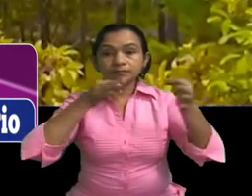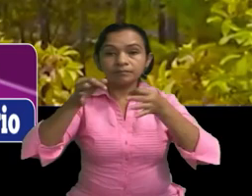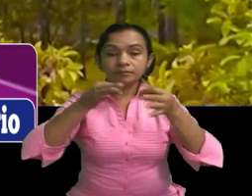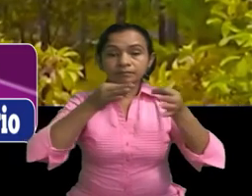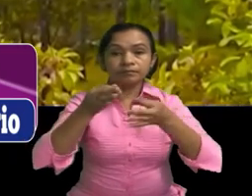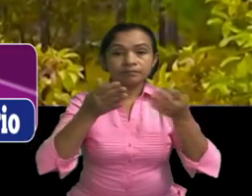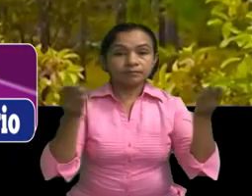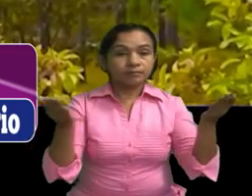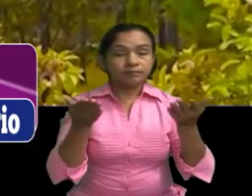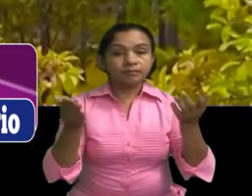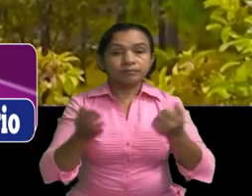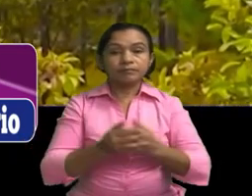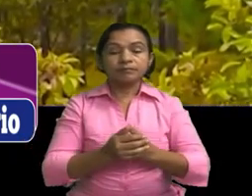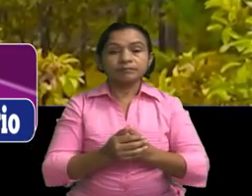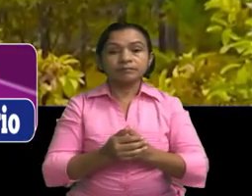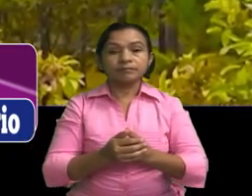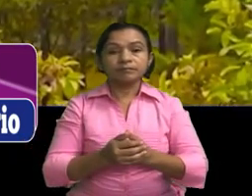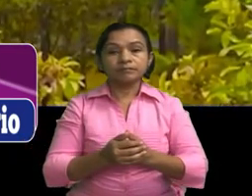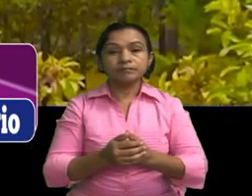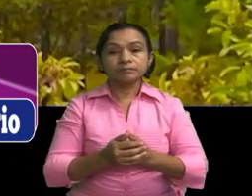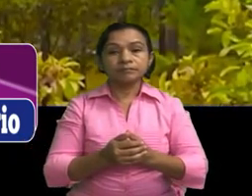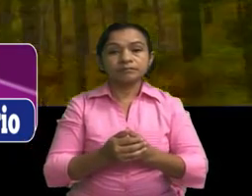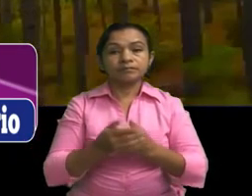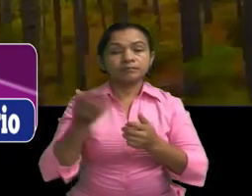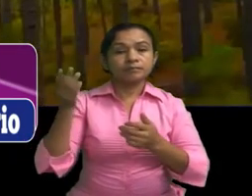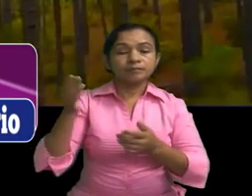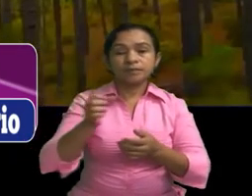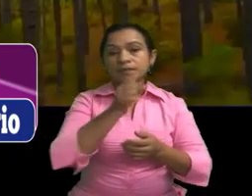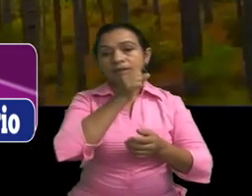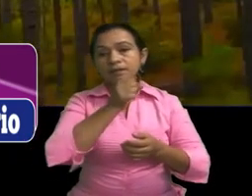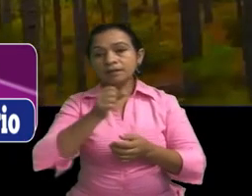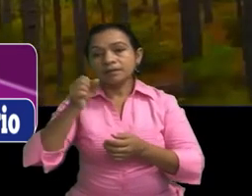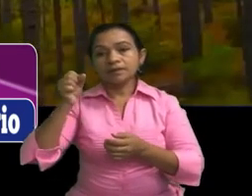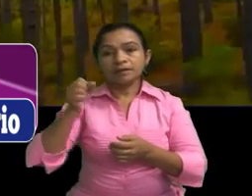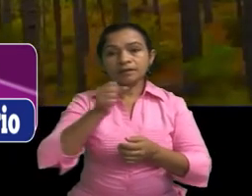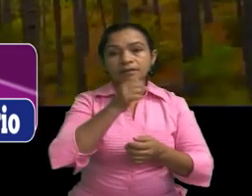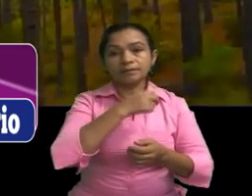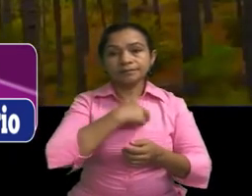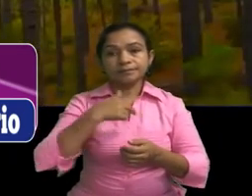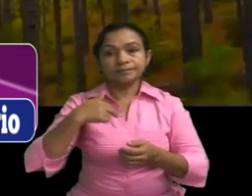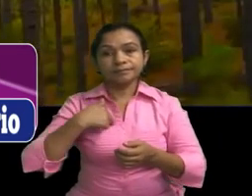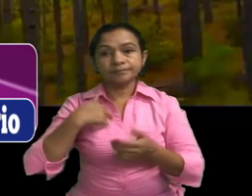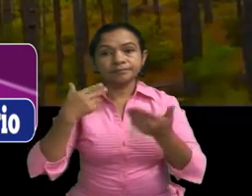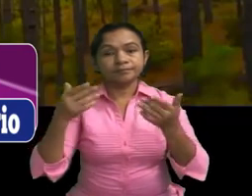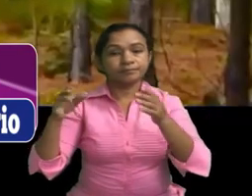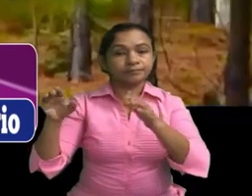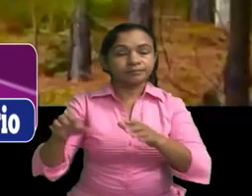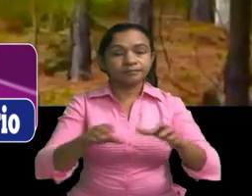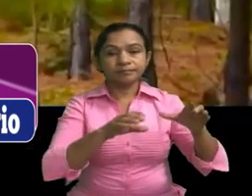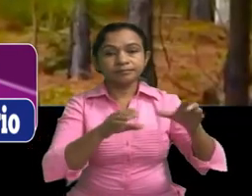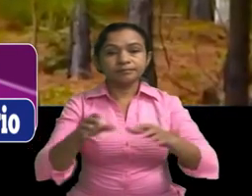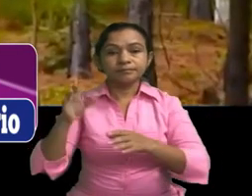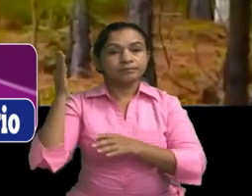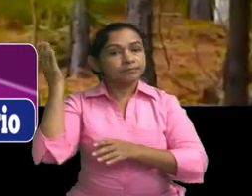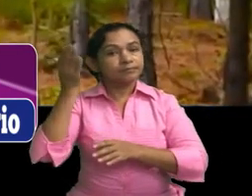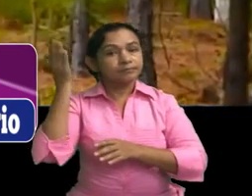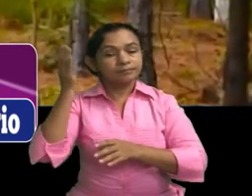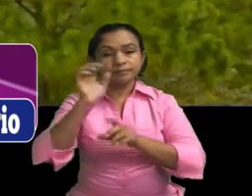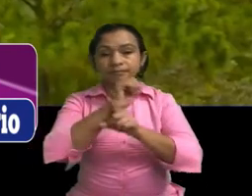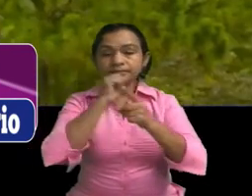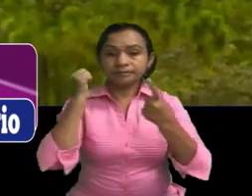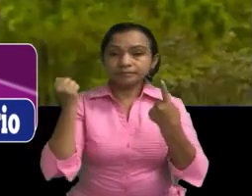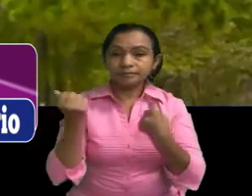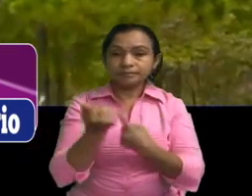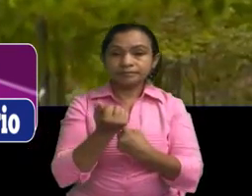sensibilización, hasta conciertos ambientales se hacen, ¿verdad? Jornadas, conciertos, charlas,